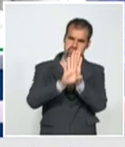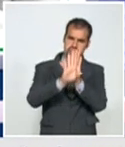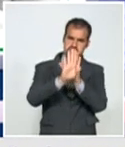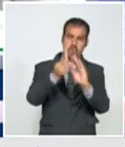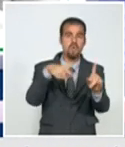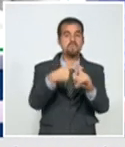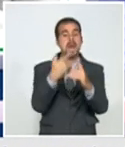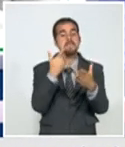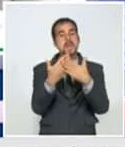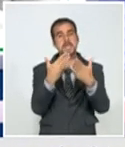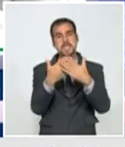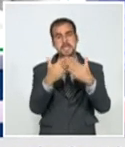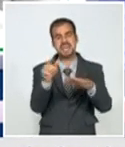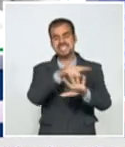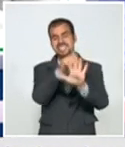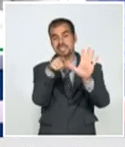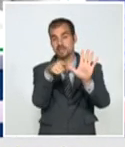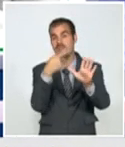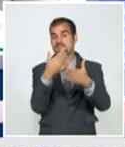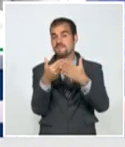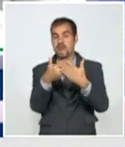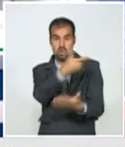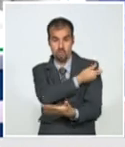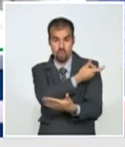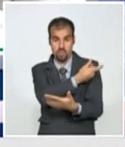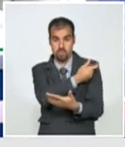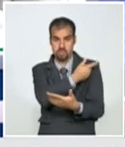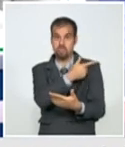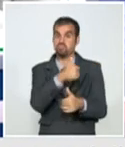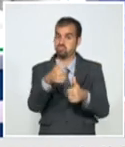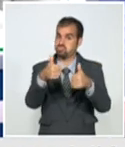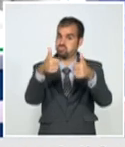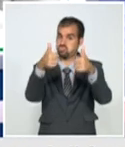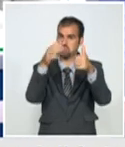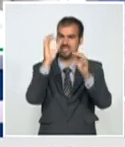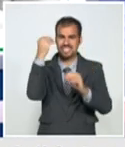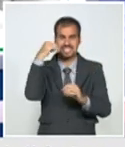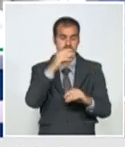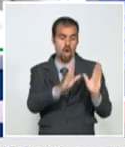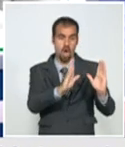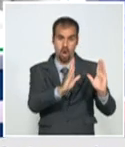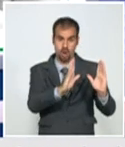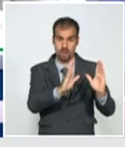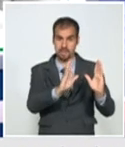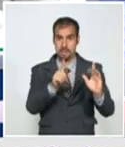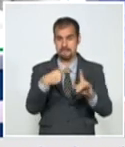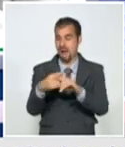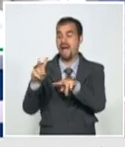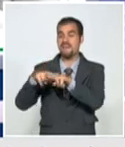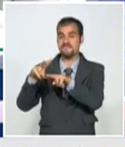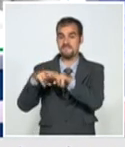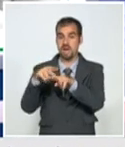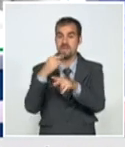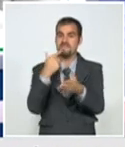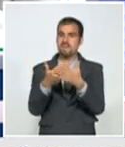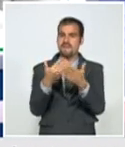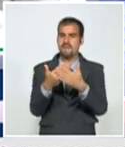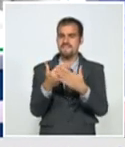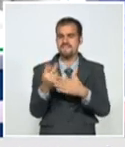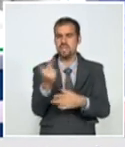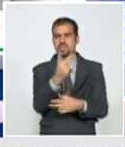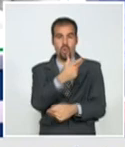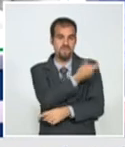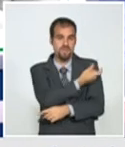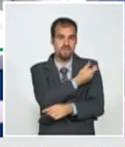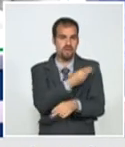con todo éxito se desarrollan en el oriente del país y en La Habana los ensayos